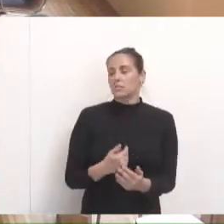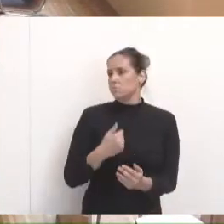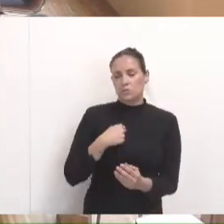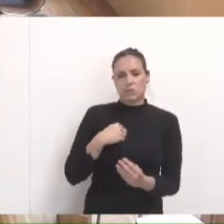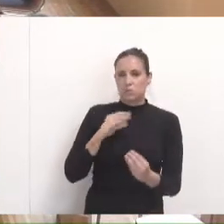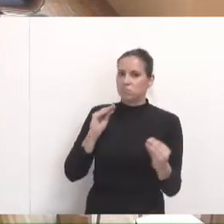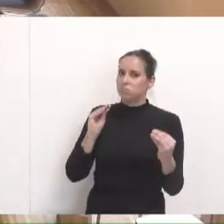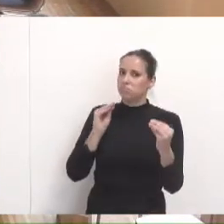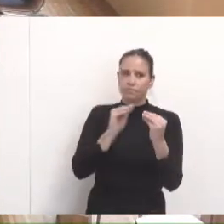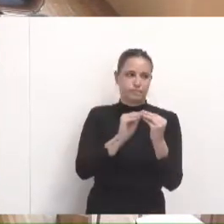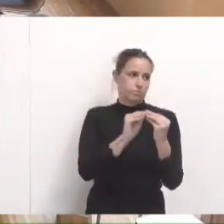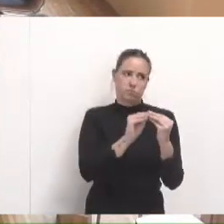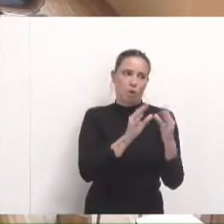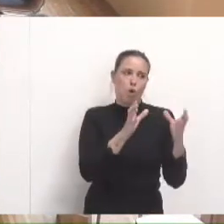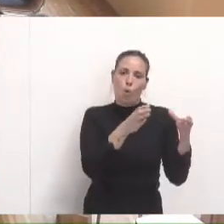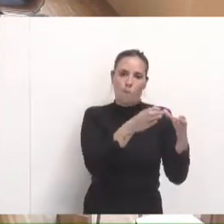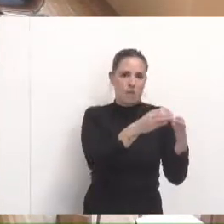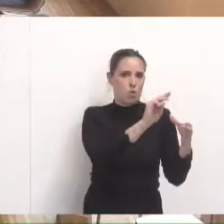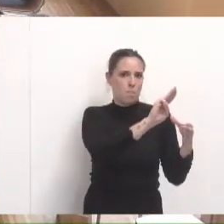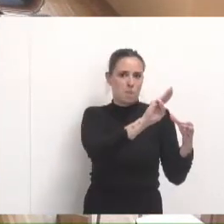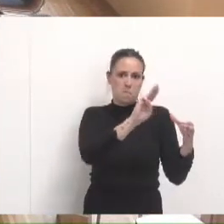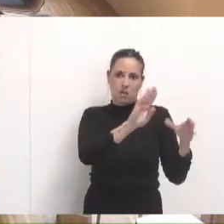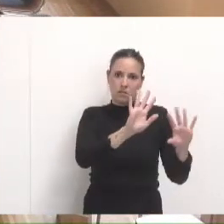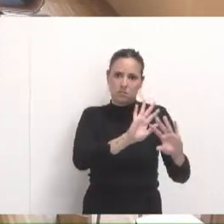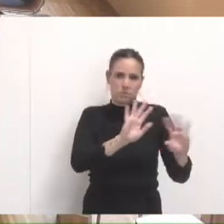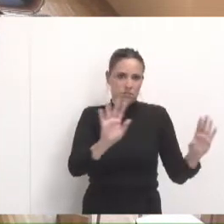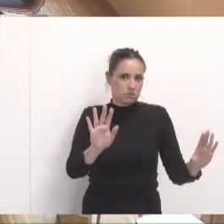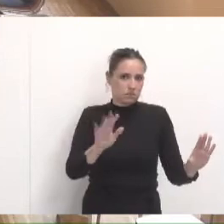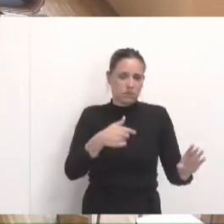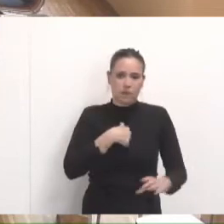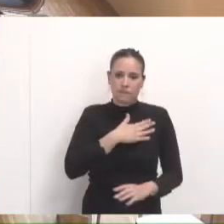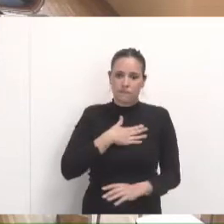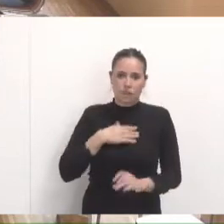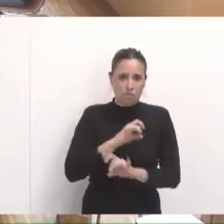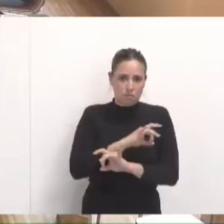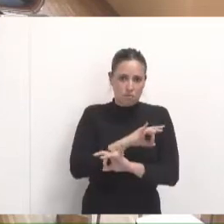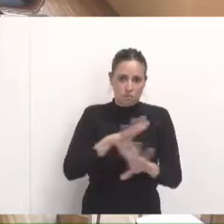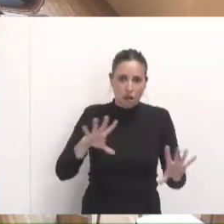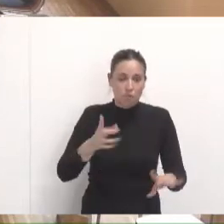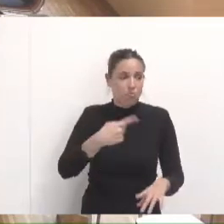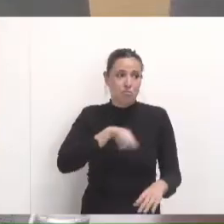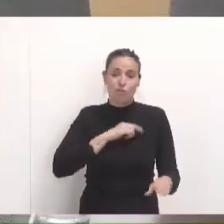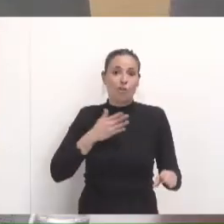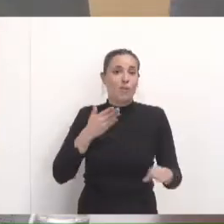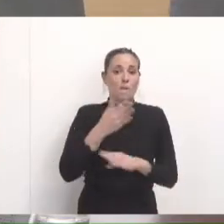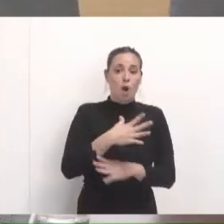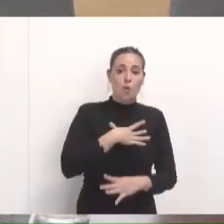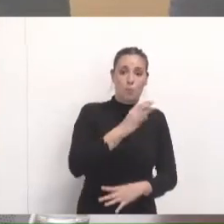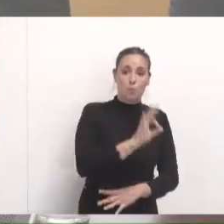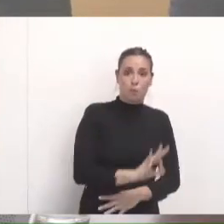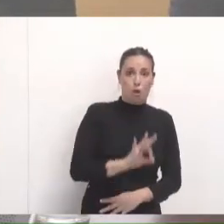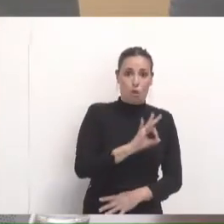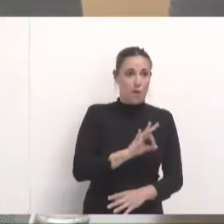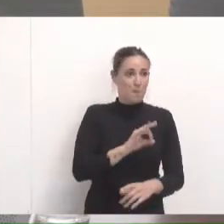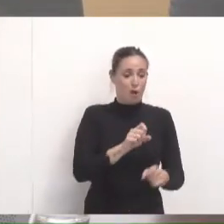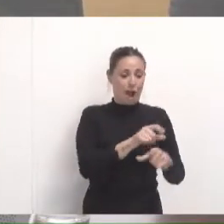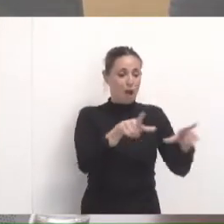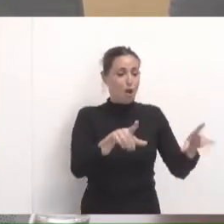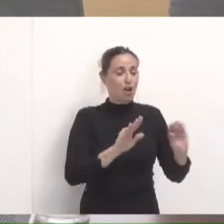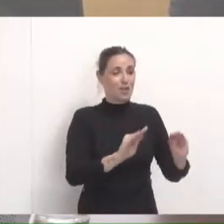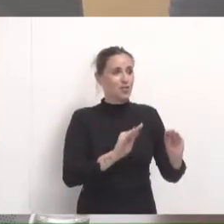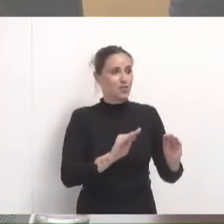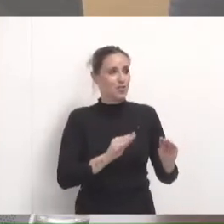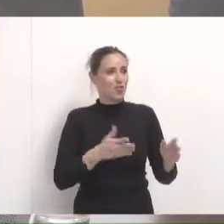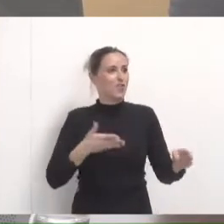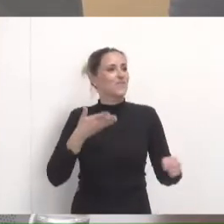compañero del PP. Y quiero dejar bien claro, nosotros no vamos a ir al local de Podemos a negociar esta. Vamos a